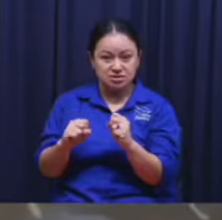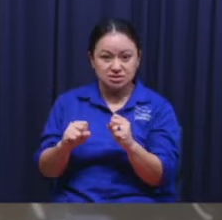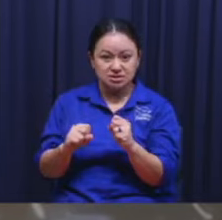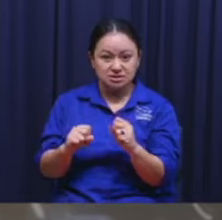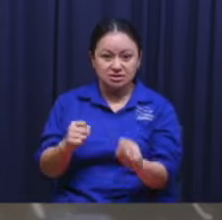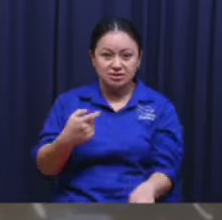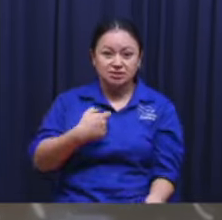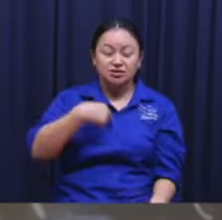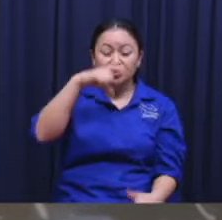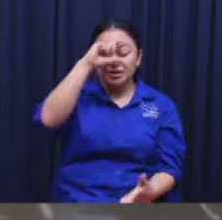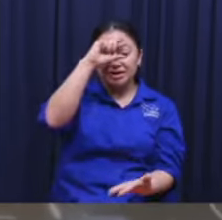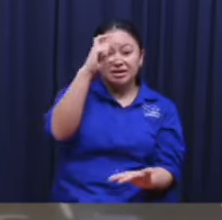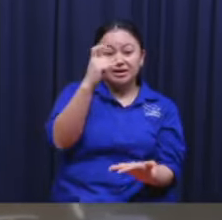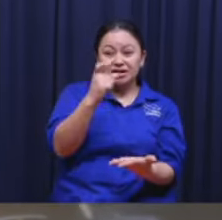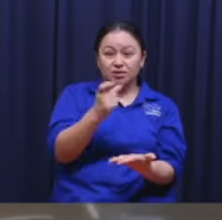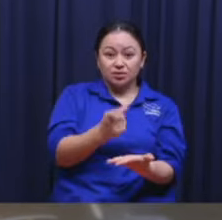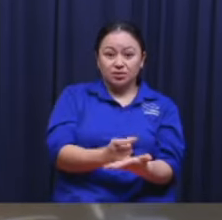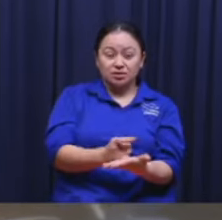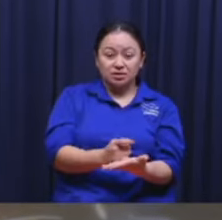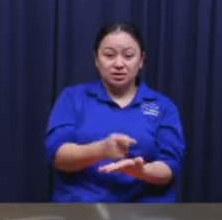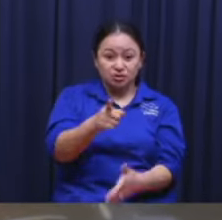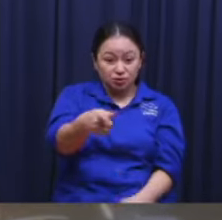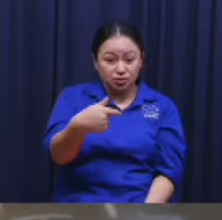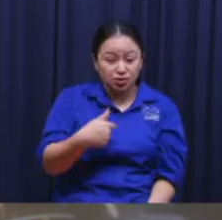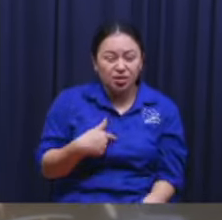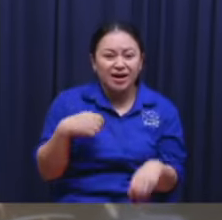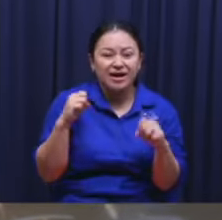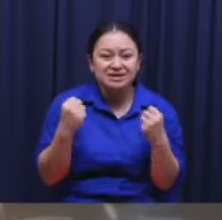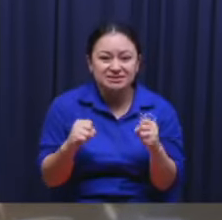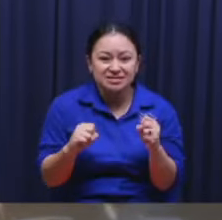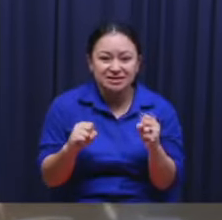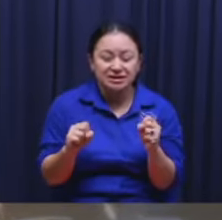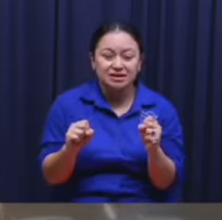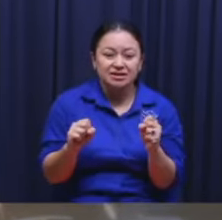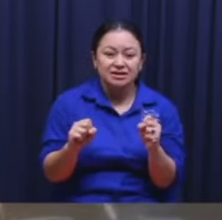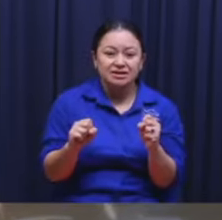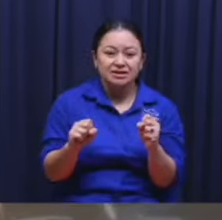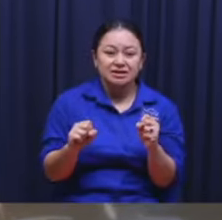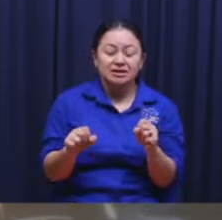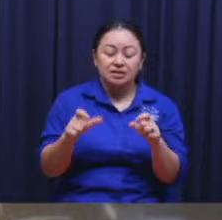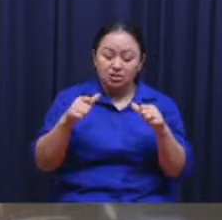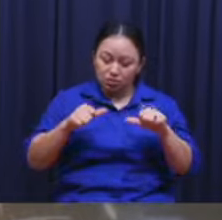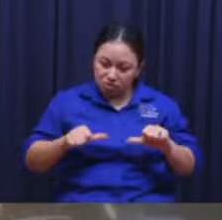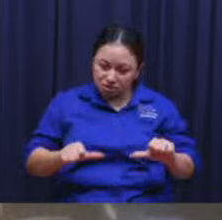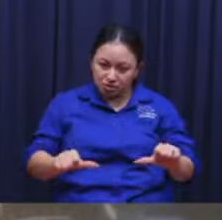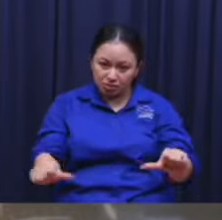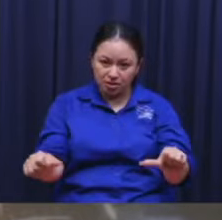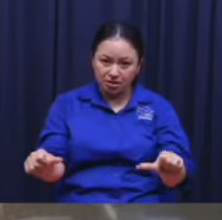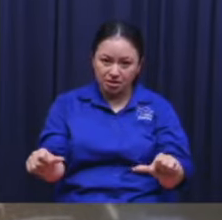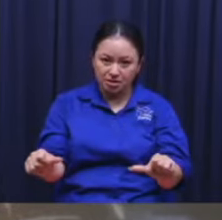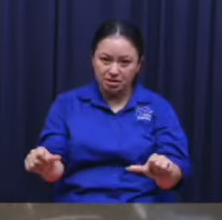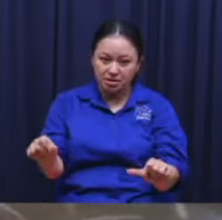Yo creo que entonces lo que tenemos que hacer es continuar y conservar,